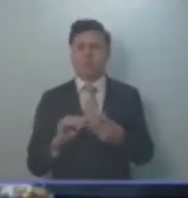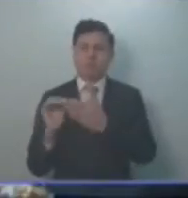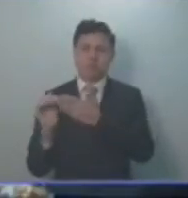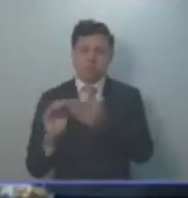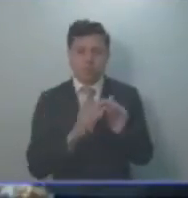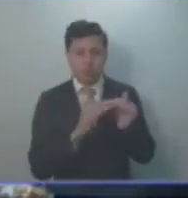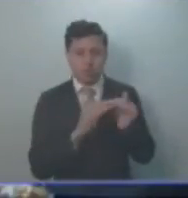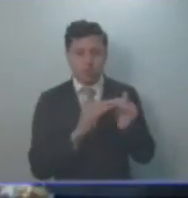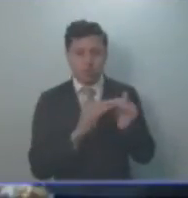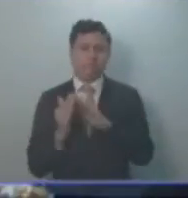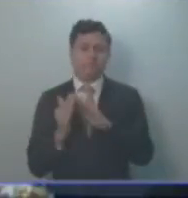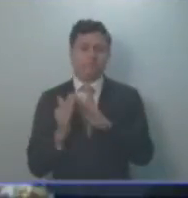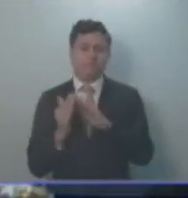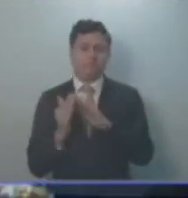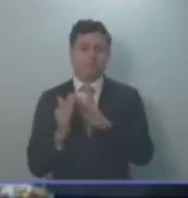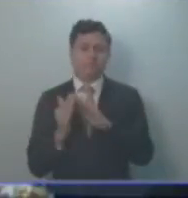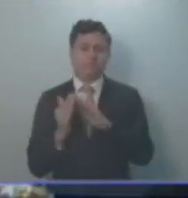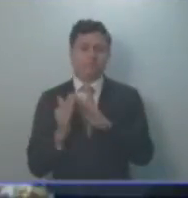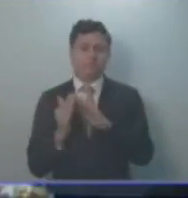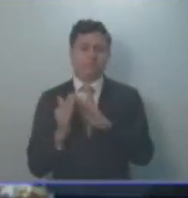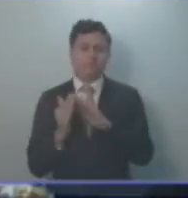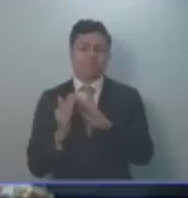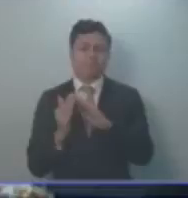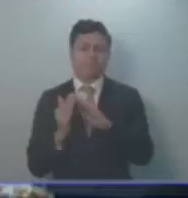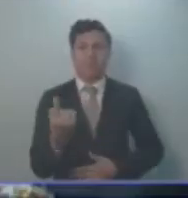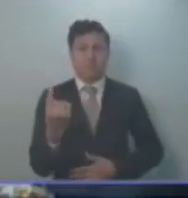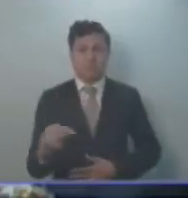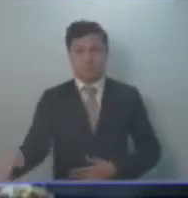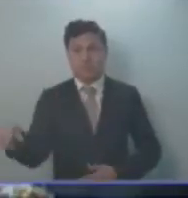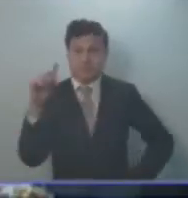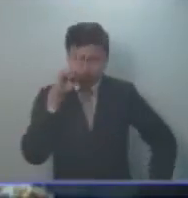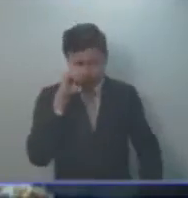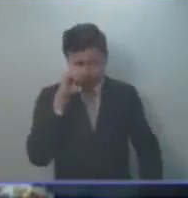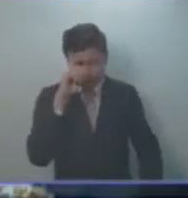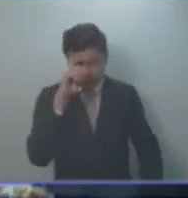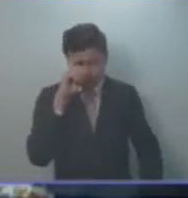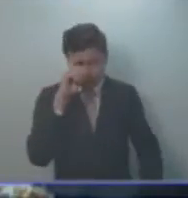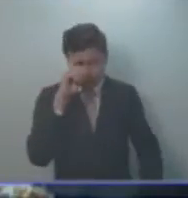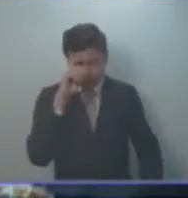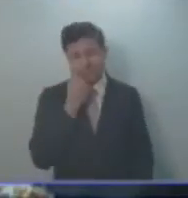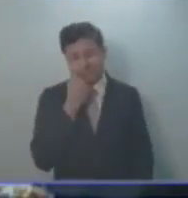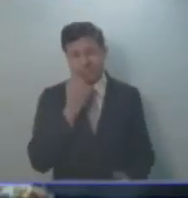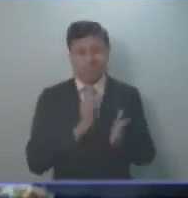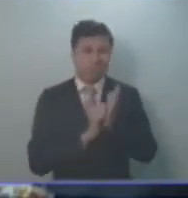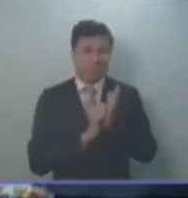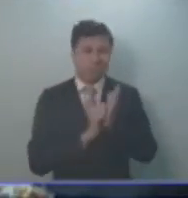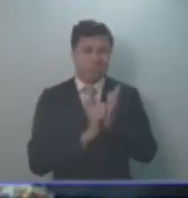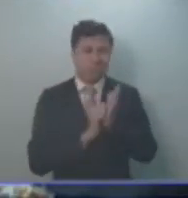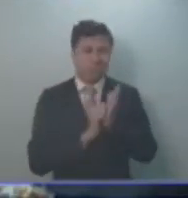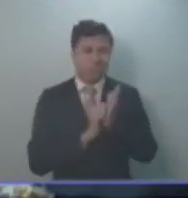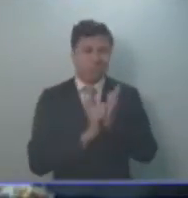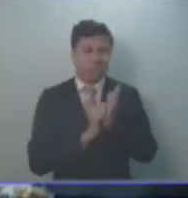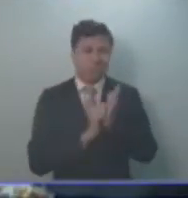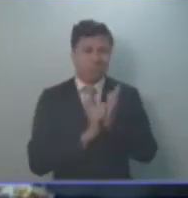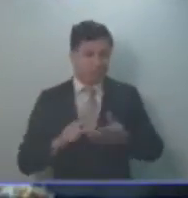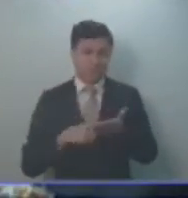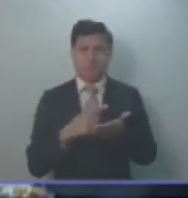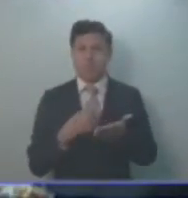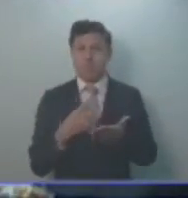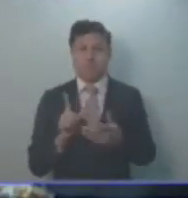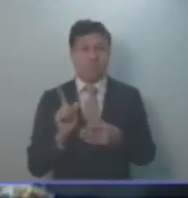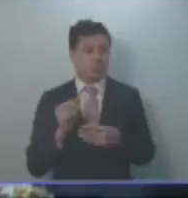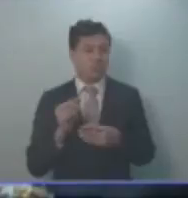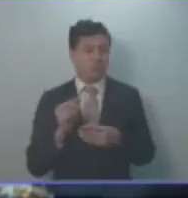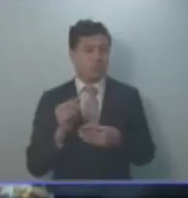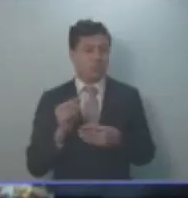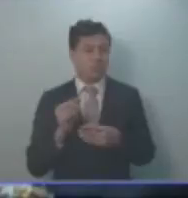comunidades. 3. Que los trabajadores que sufren de estas enfermedades, en ocasiones no se les